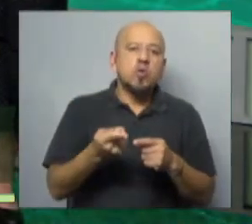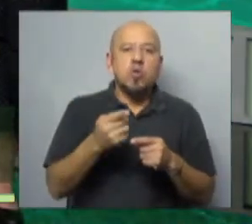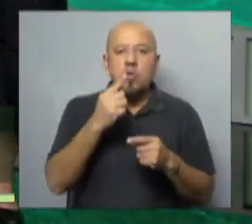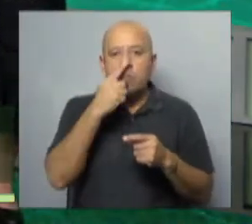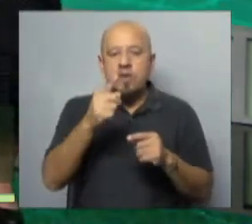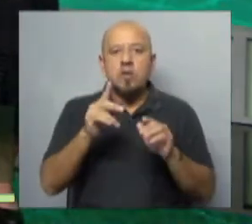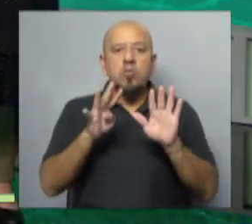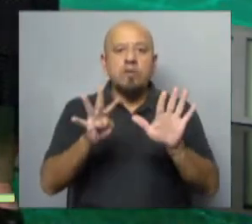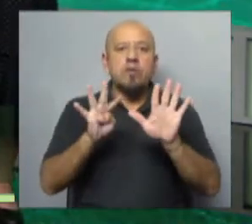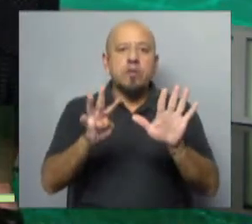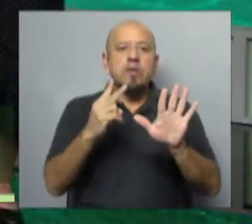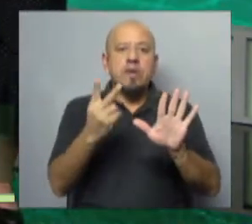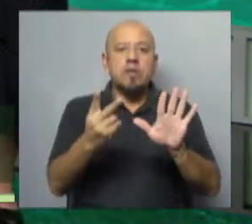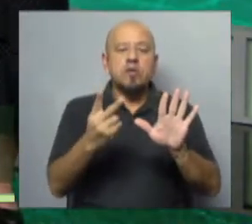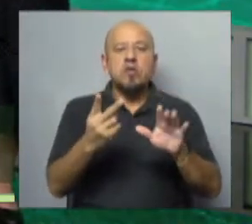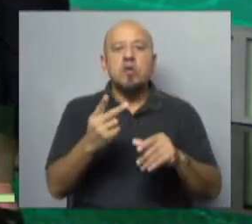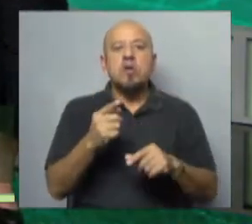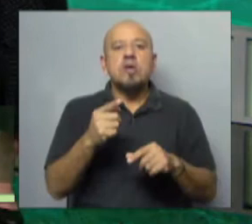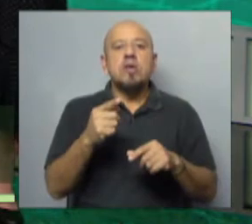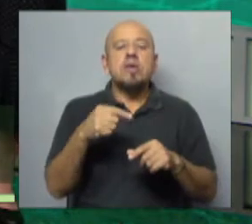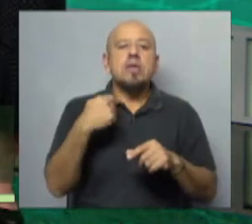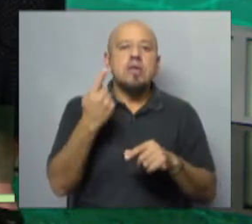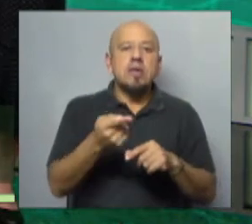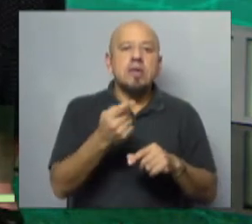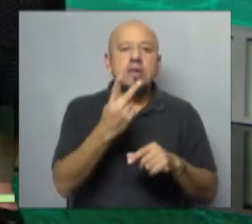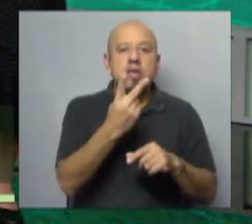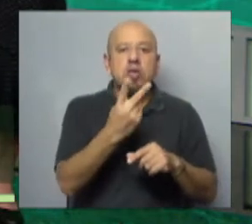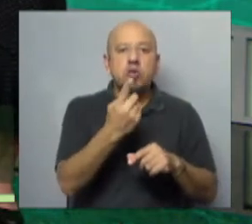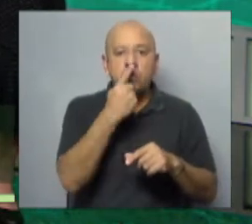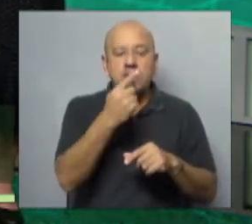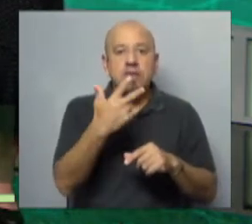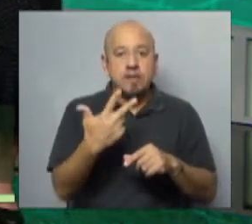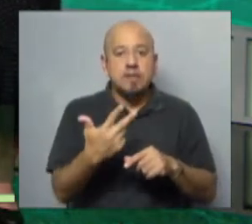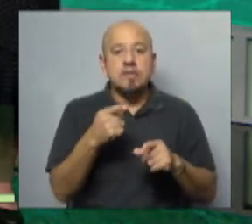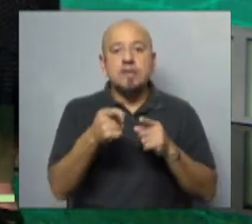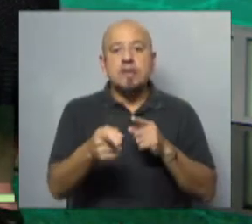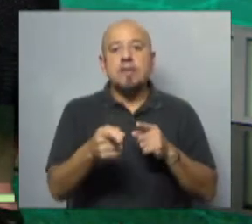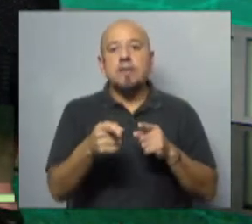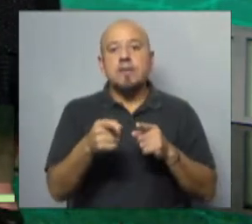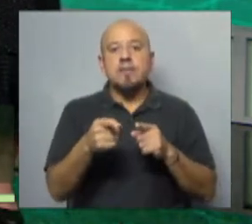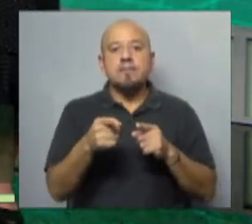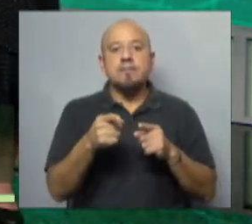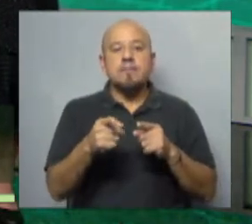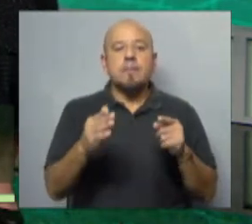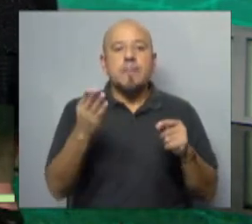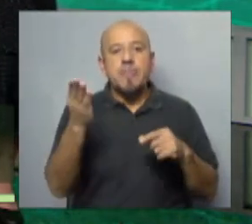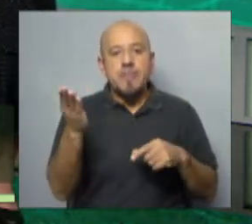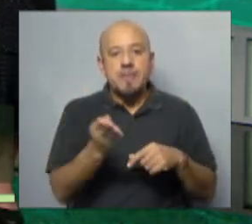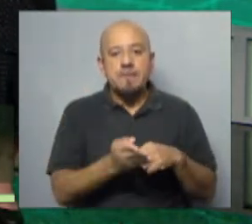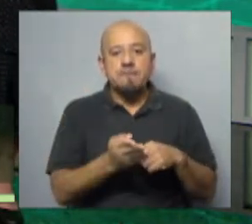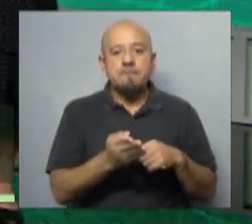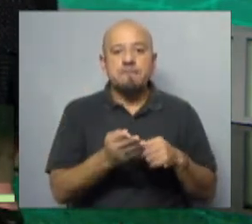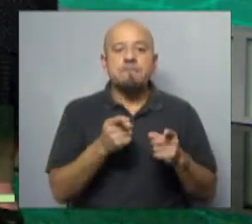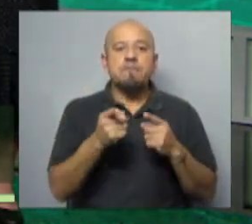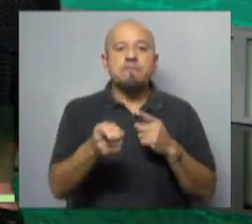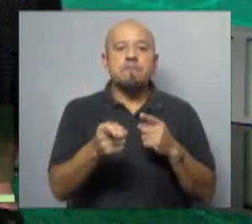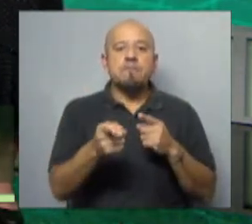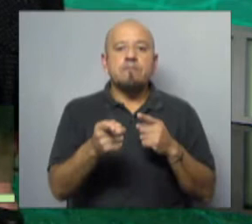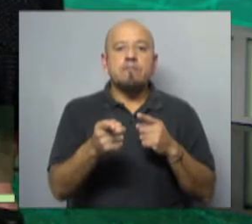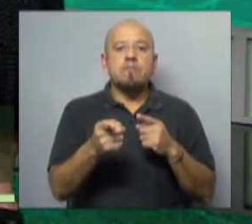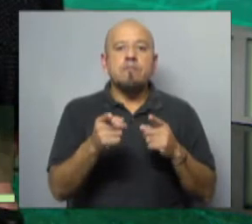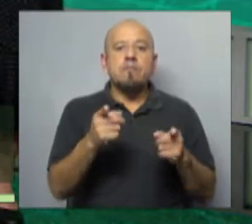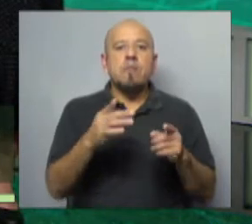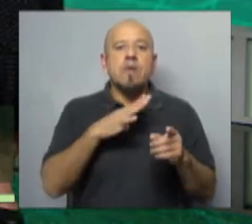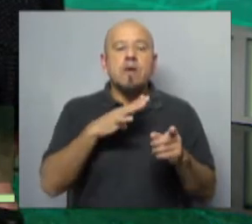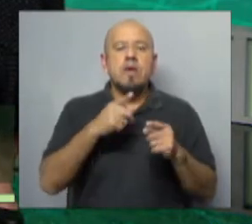92 y en el 2003 tenemos entonces que este el porcentaje de indecisos e indecisas se